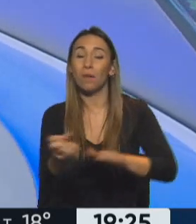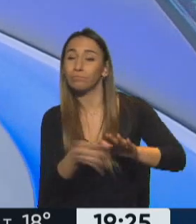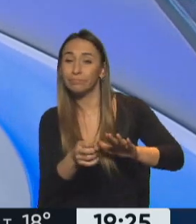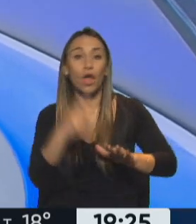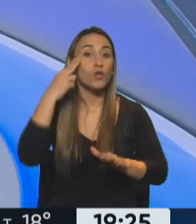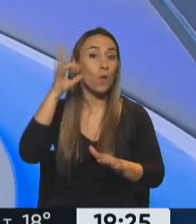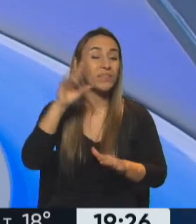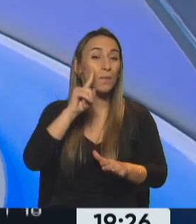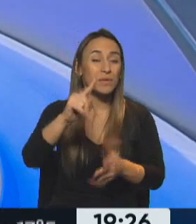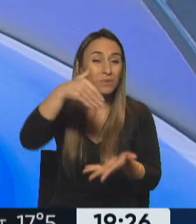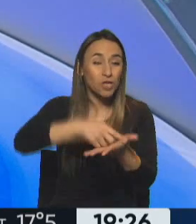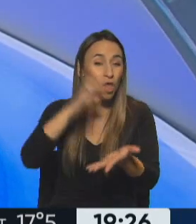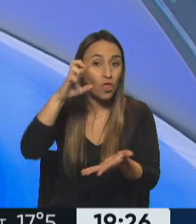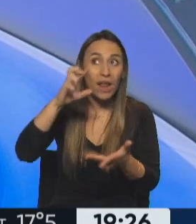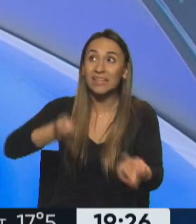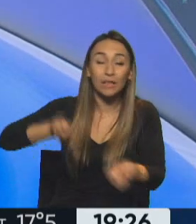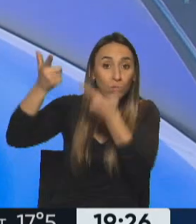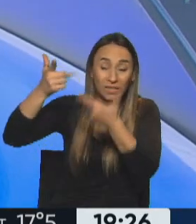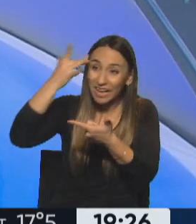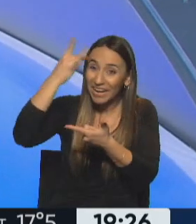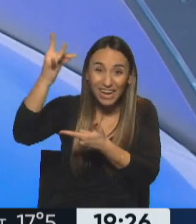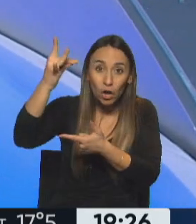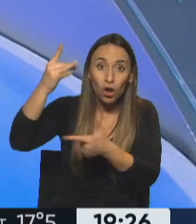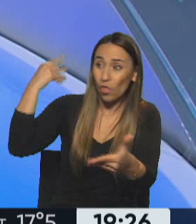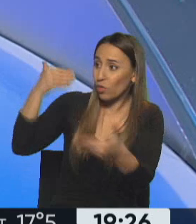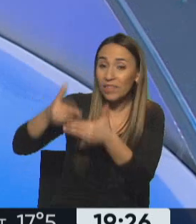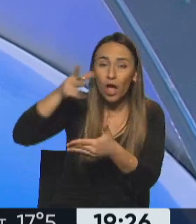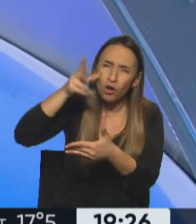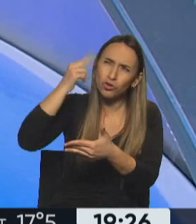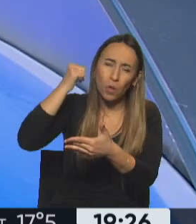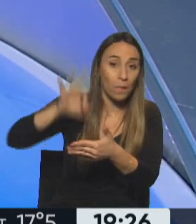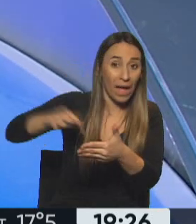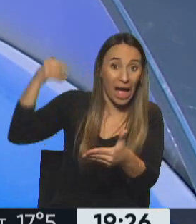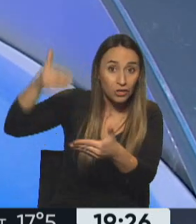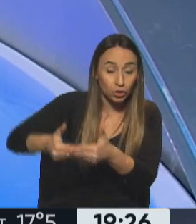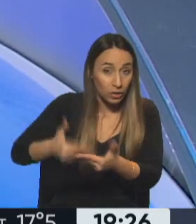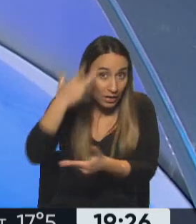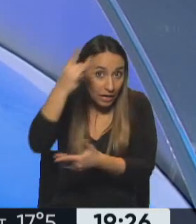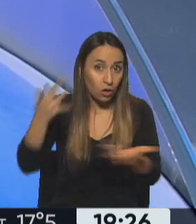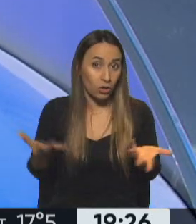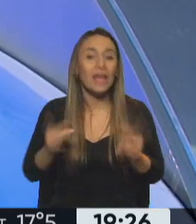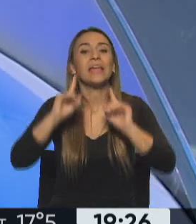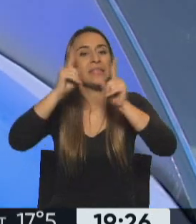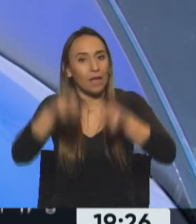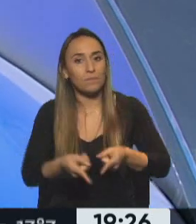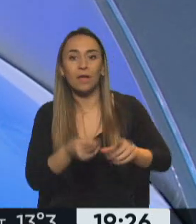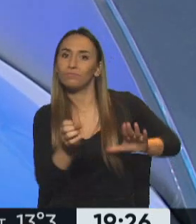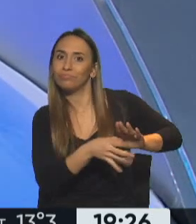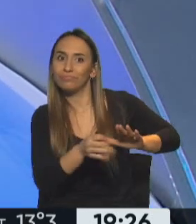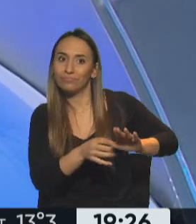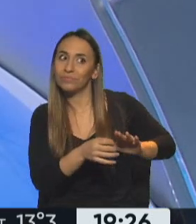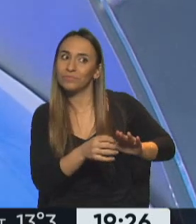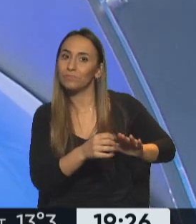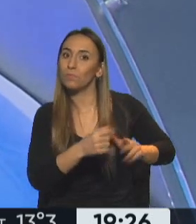de exportaciones. Es récord de los últimos 8 o 9 años. Mirá. Y además vamos a tener un saldo favorable de la